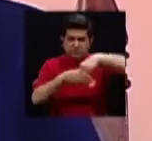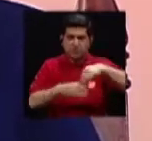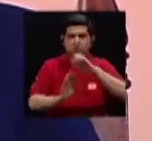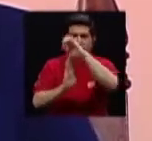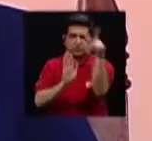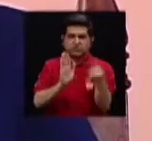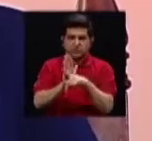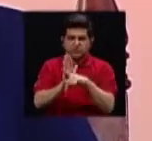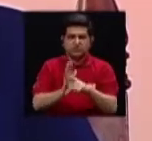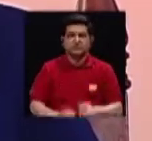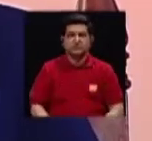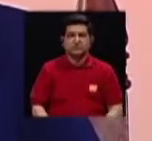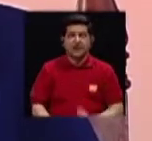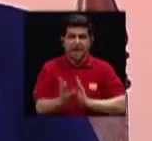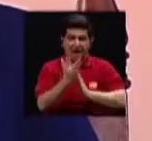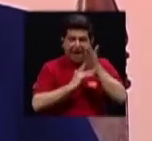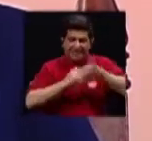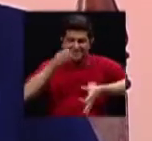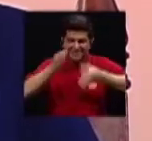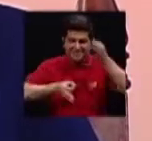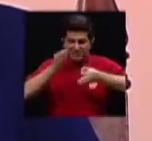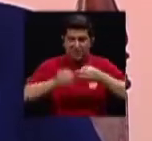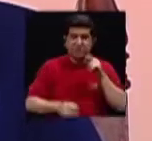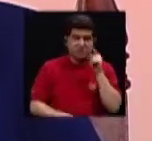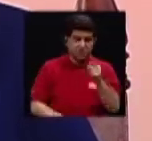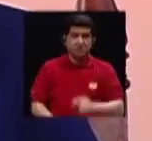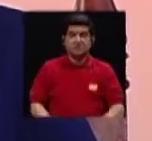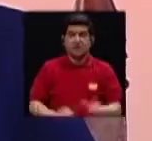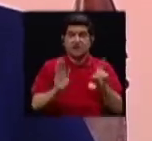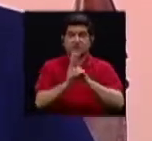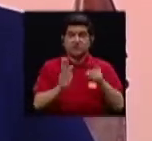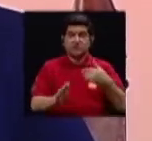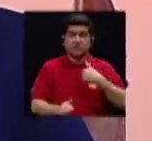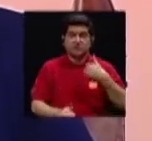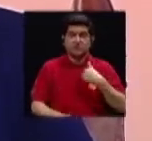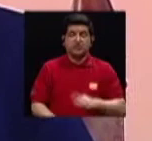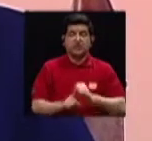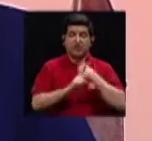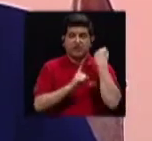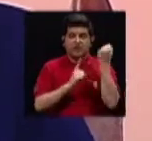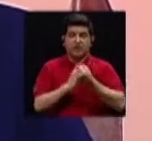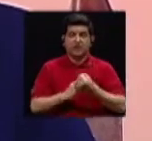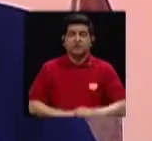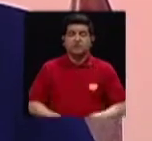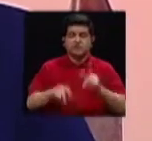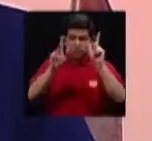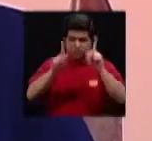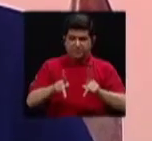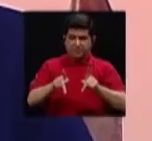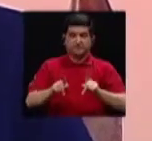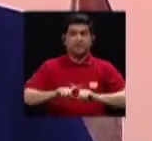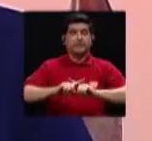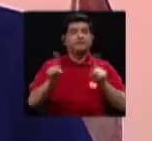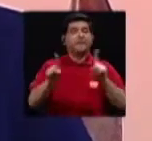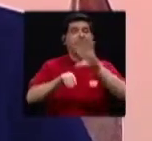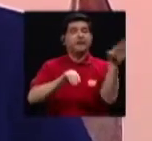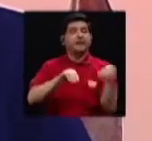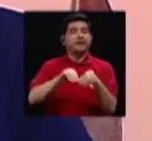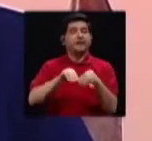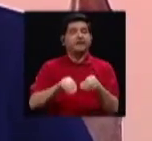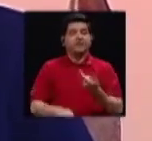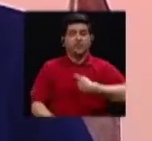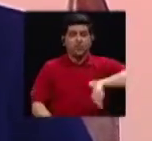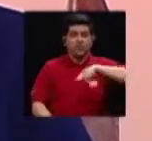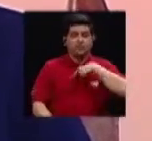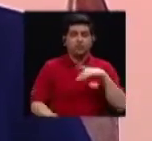constituciones que el acceso a la justicia es esto, es un derecho que tenemos por la condición de ser personas. Pero además, agregamos nosotros, es